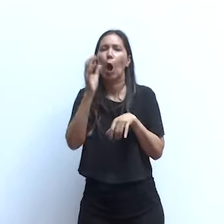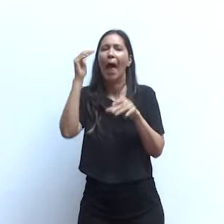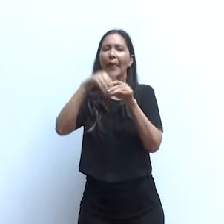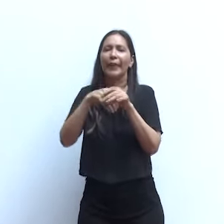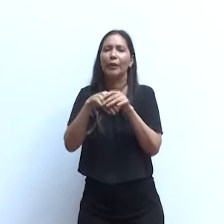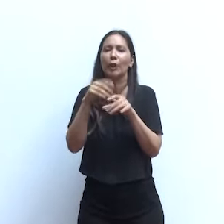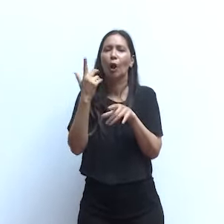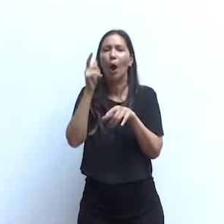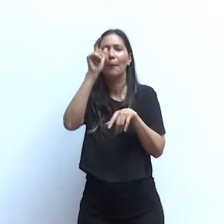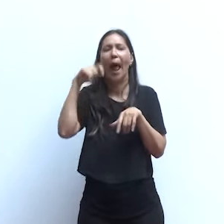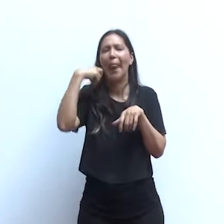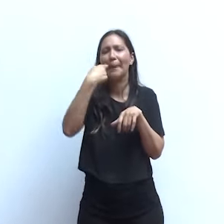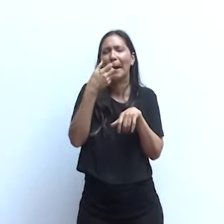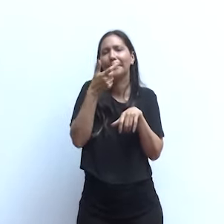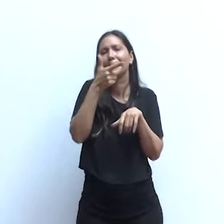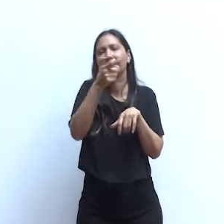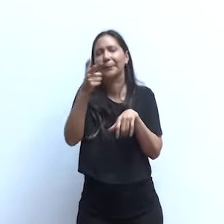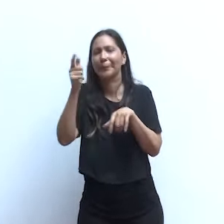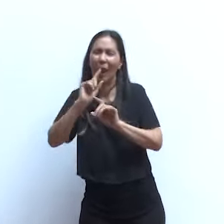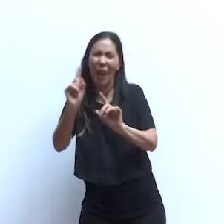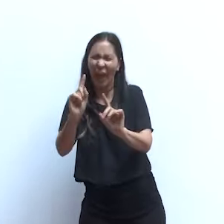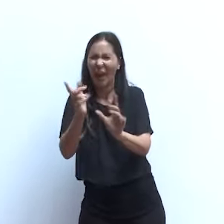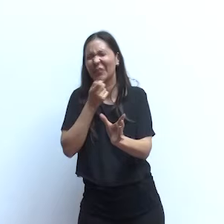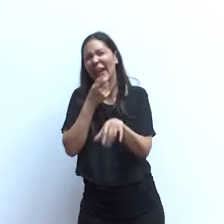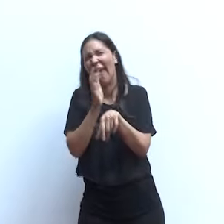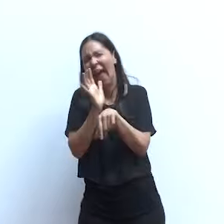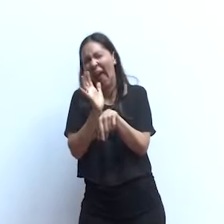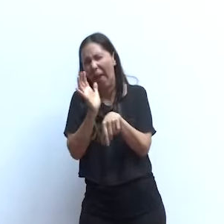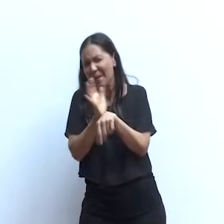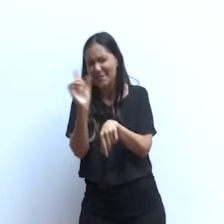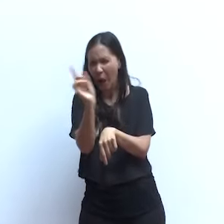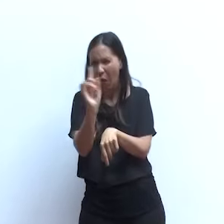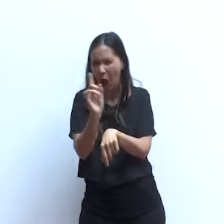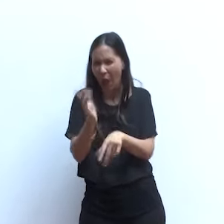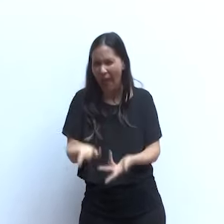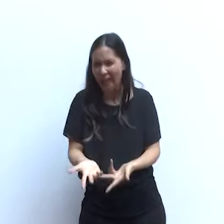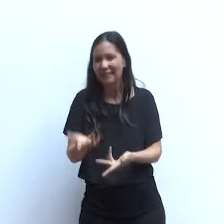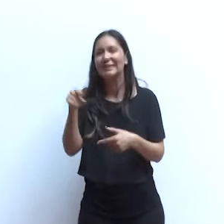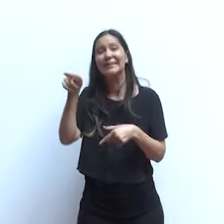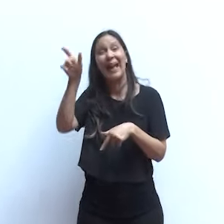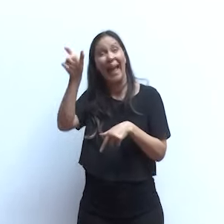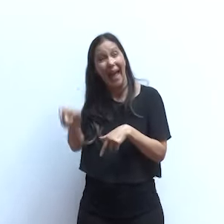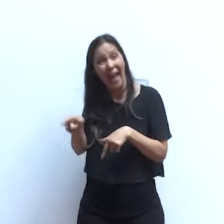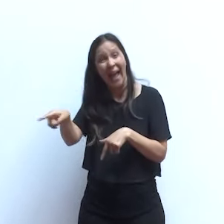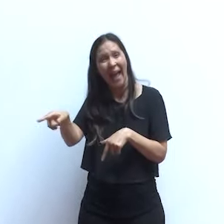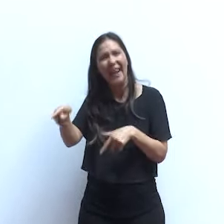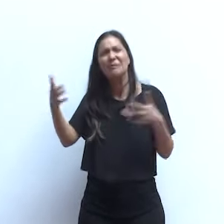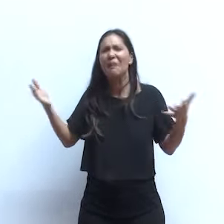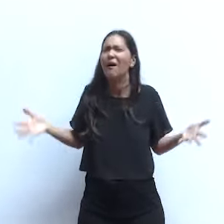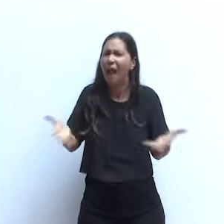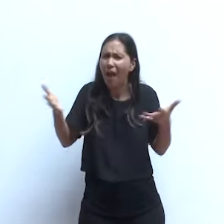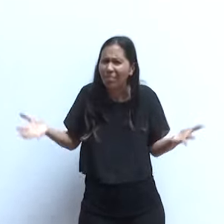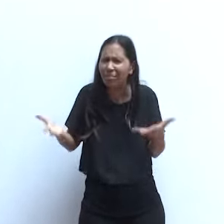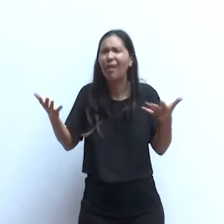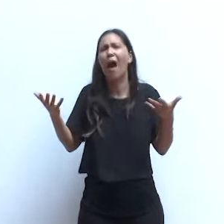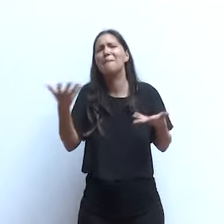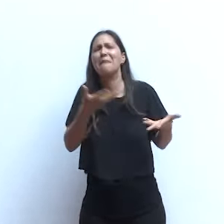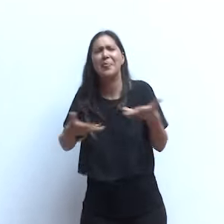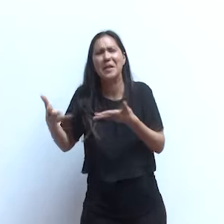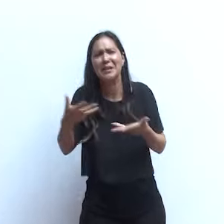calle no por eso me parece que Javier siempre está formando parte o alentando participando de alguna